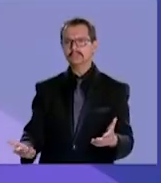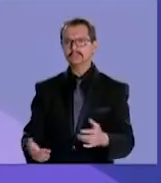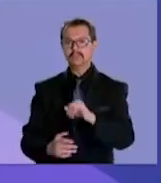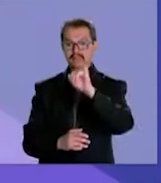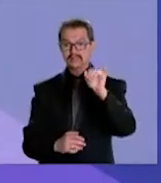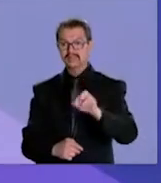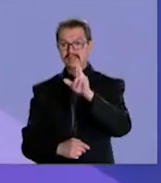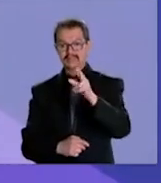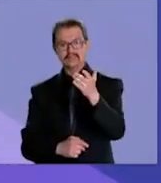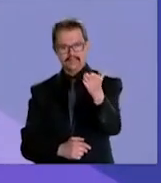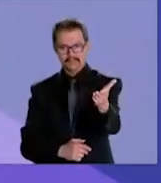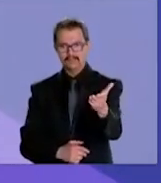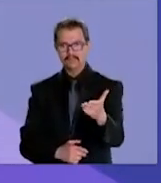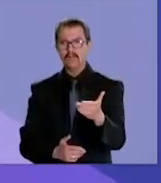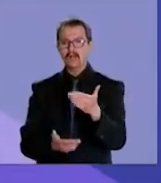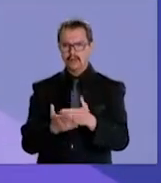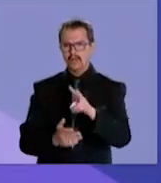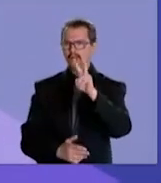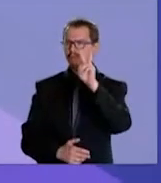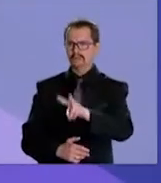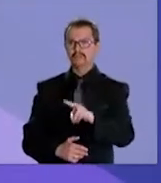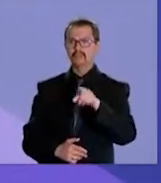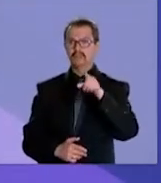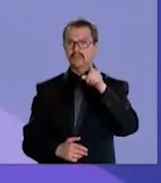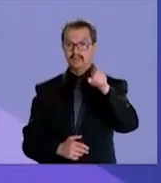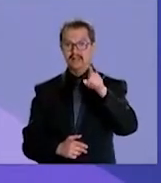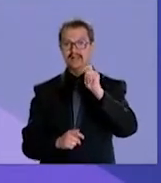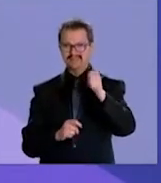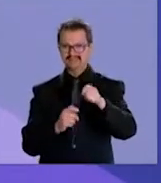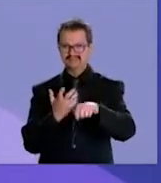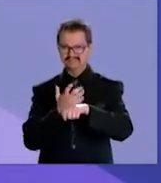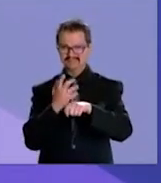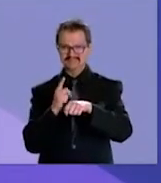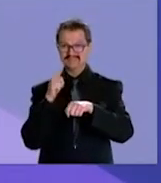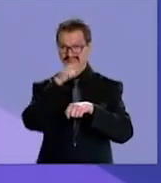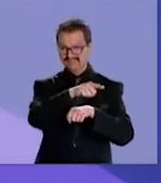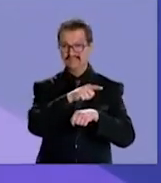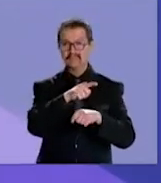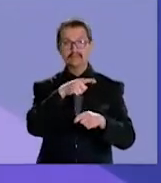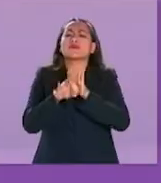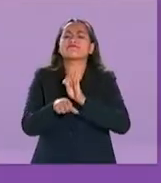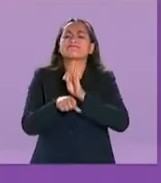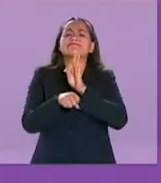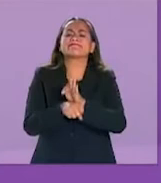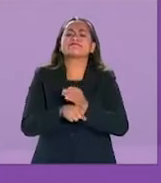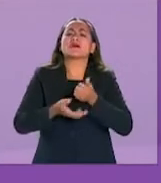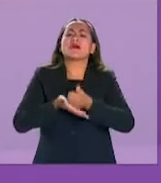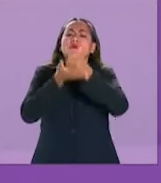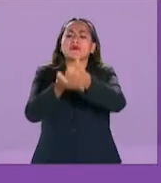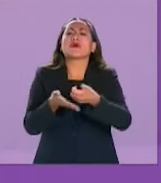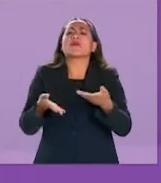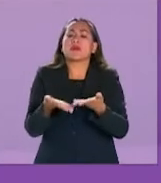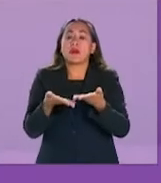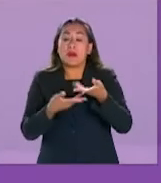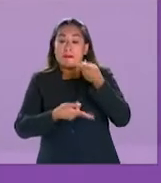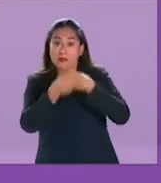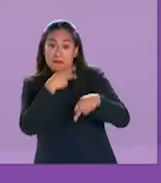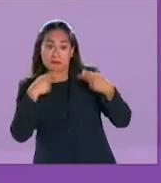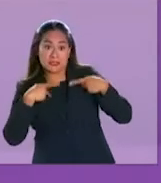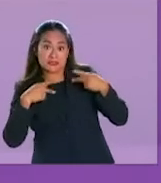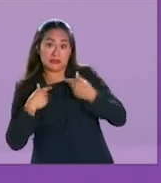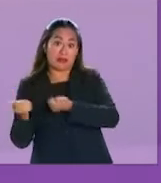y el candidato independiente jaime rodríguez calderón el bronco presentaron sus diversas propuestas los aspirantes a la